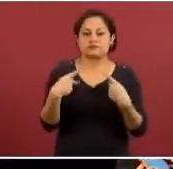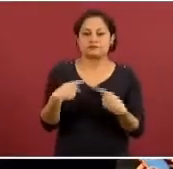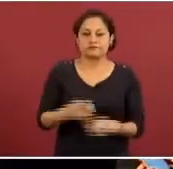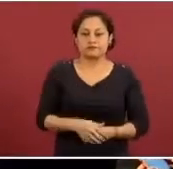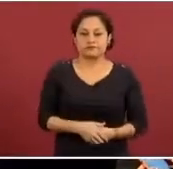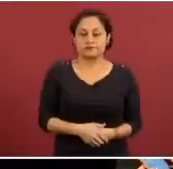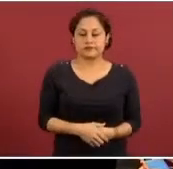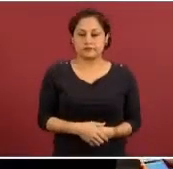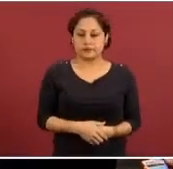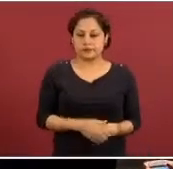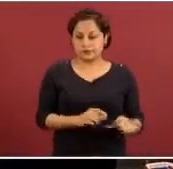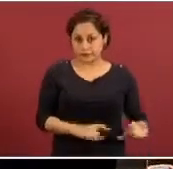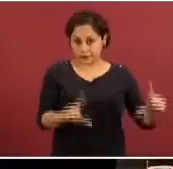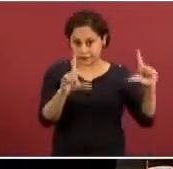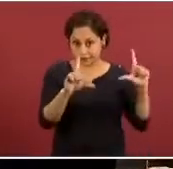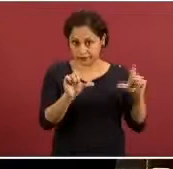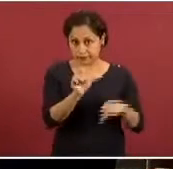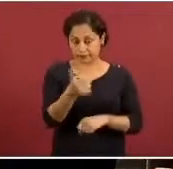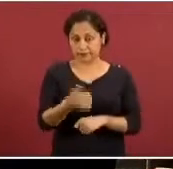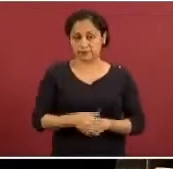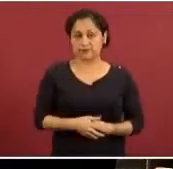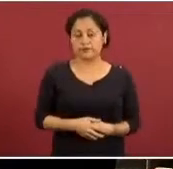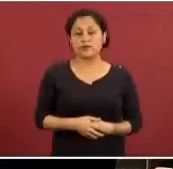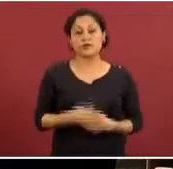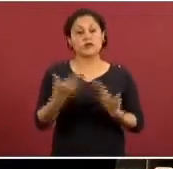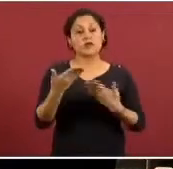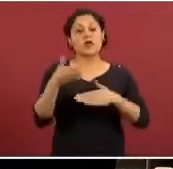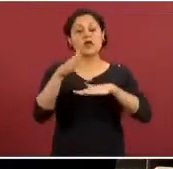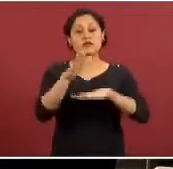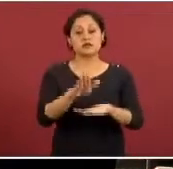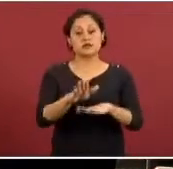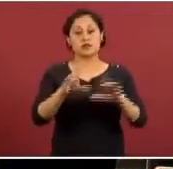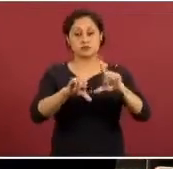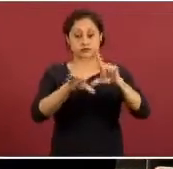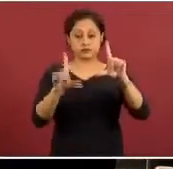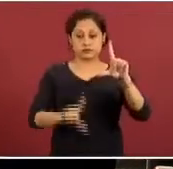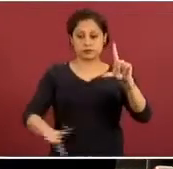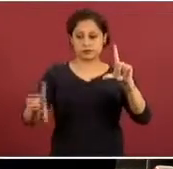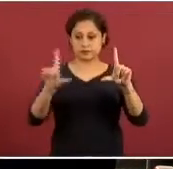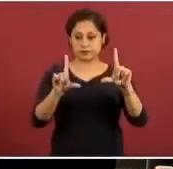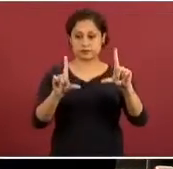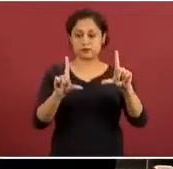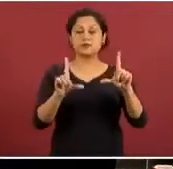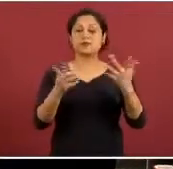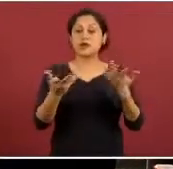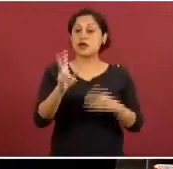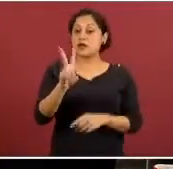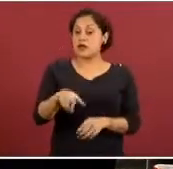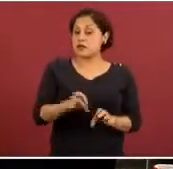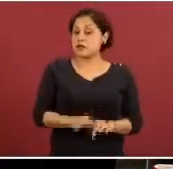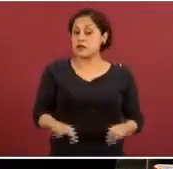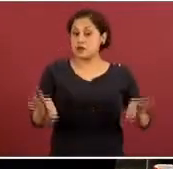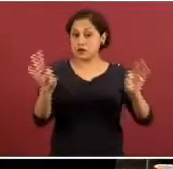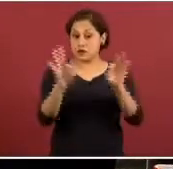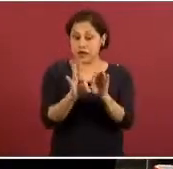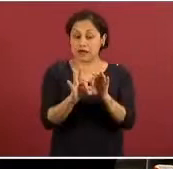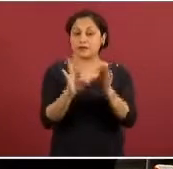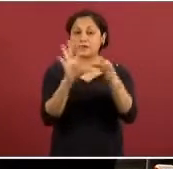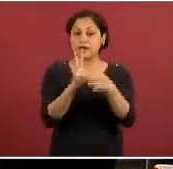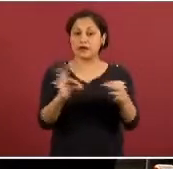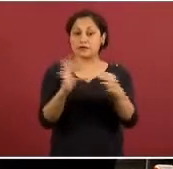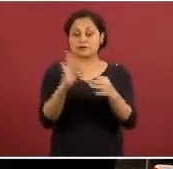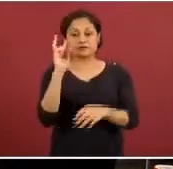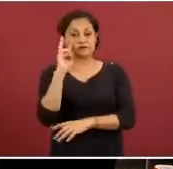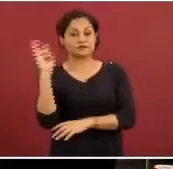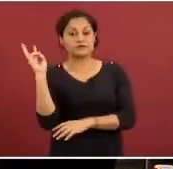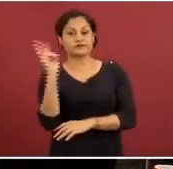favor? En cuestión del panorama nacional, es importante mencionarles también que vamos caracterizando